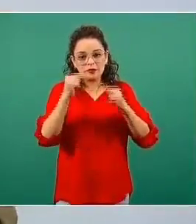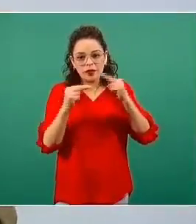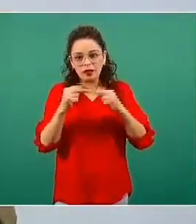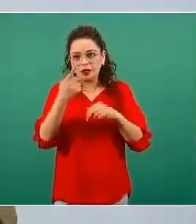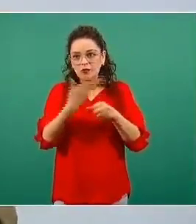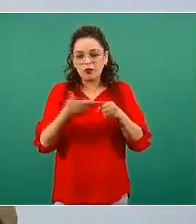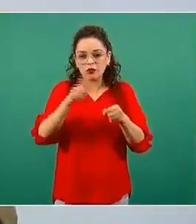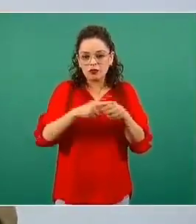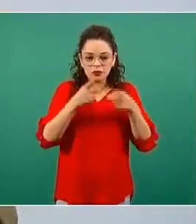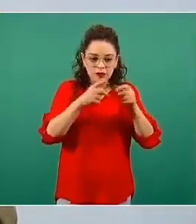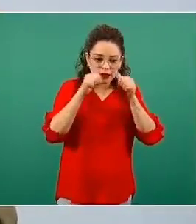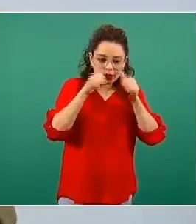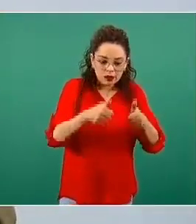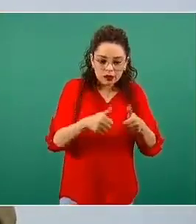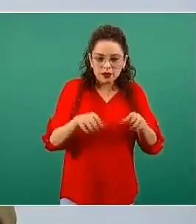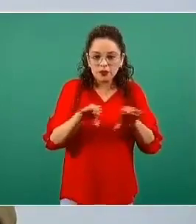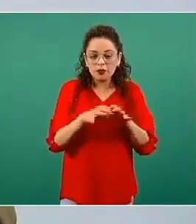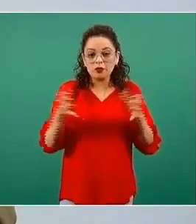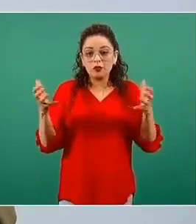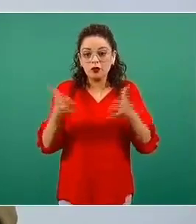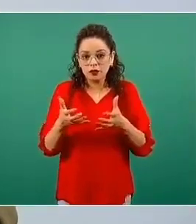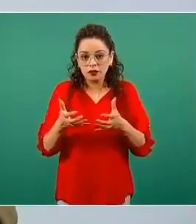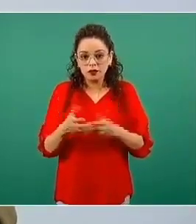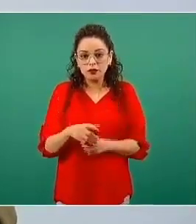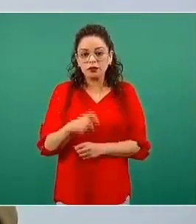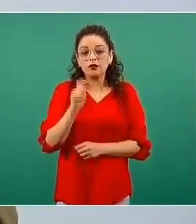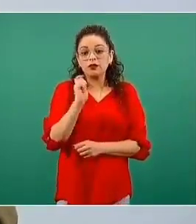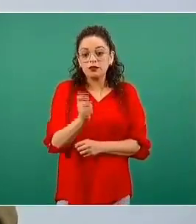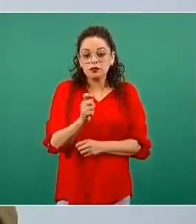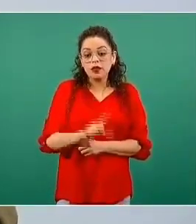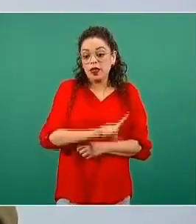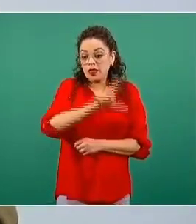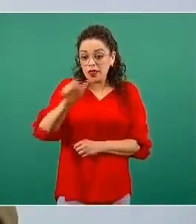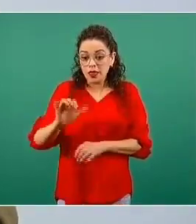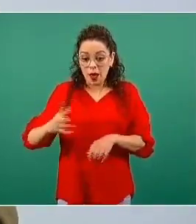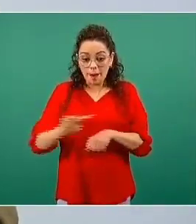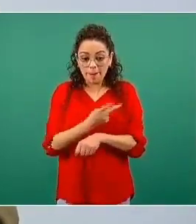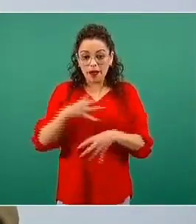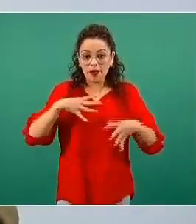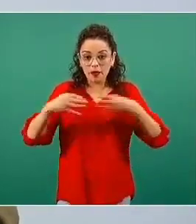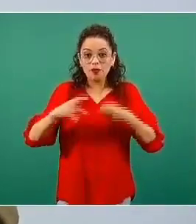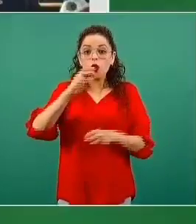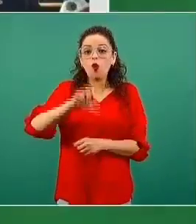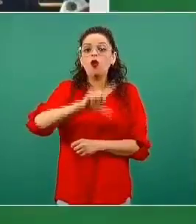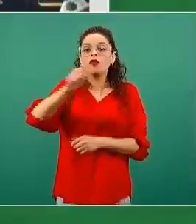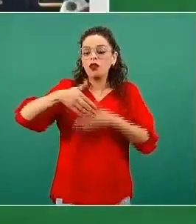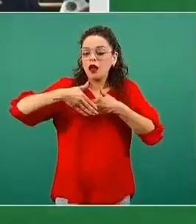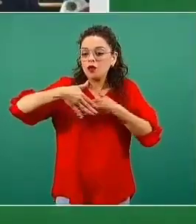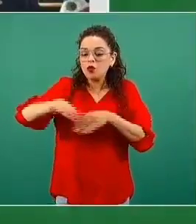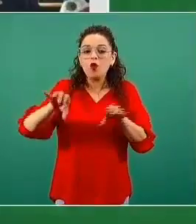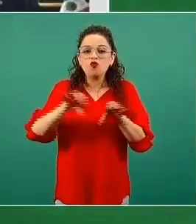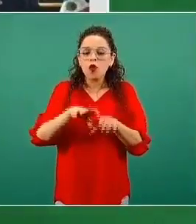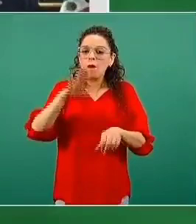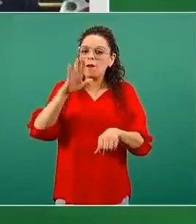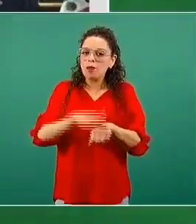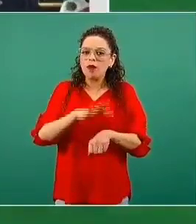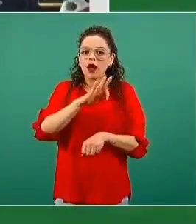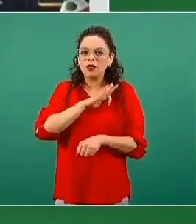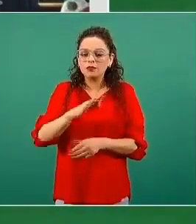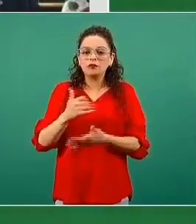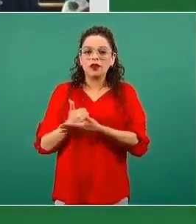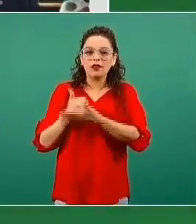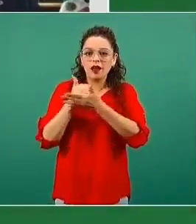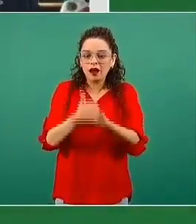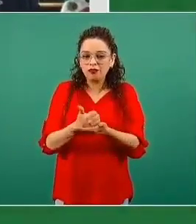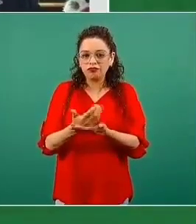cómo rescatarla para en la pospandemia o para el resto de las acciones, seguirlas fortaleciendo. Entonces, Cristian,